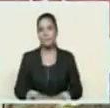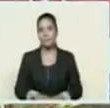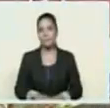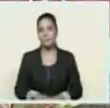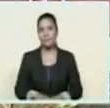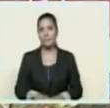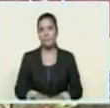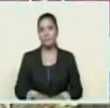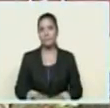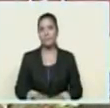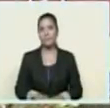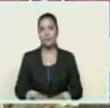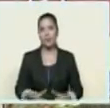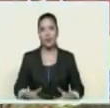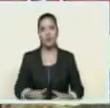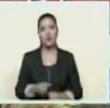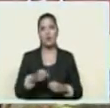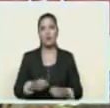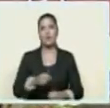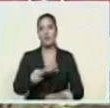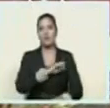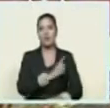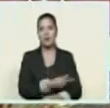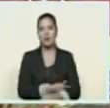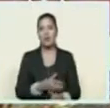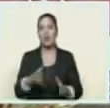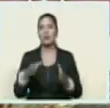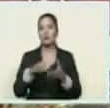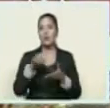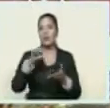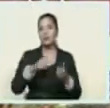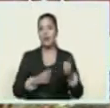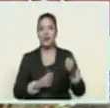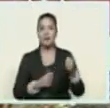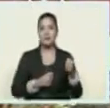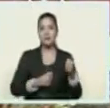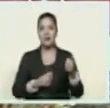irrumpió con fuerza movimiento salsero